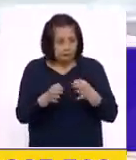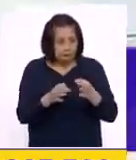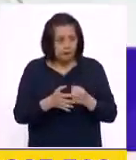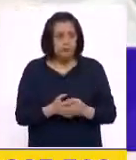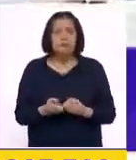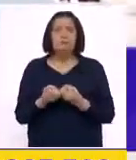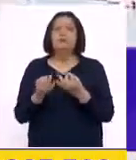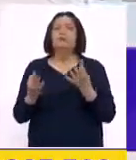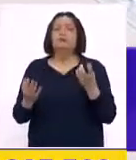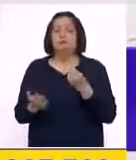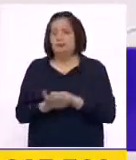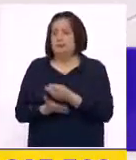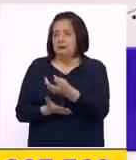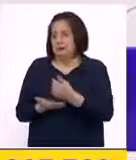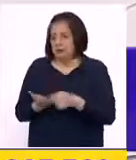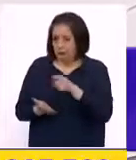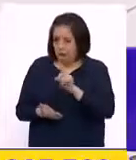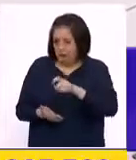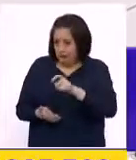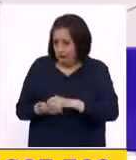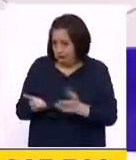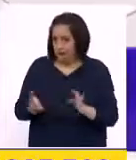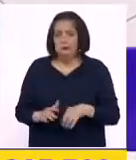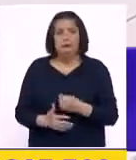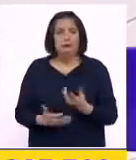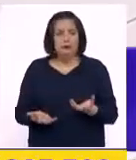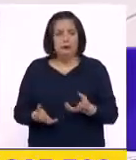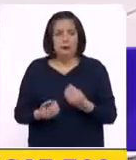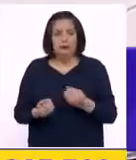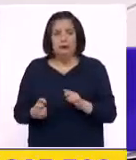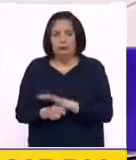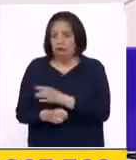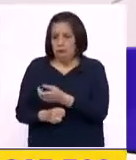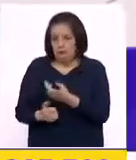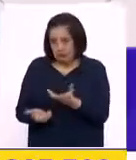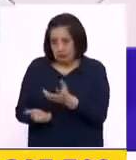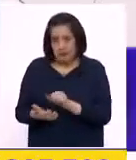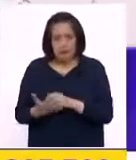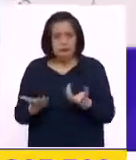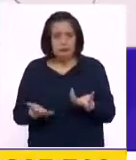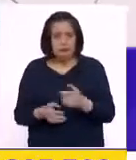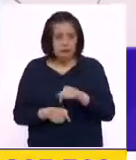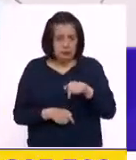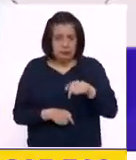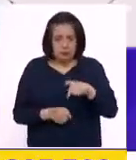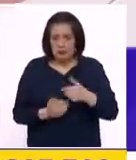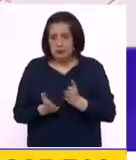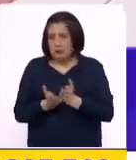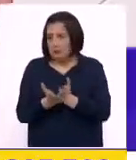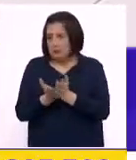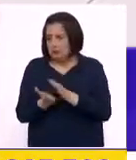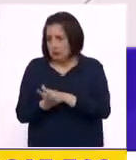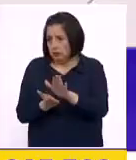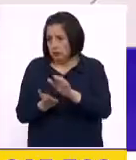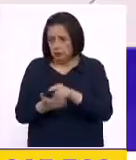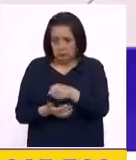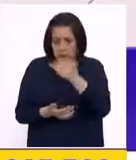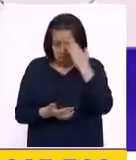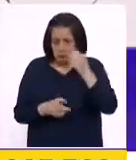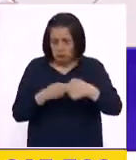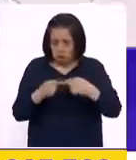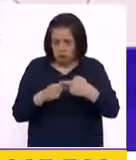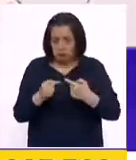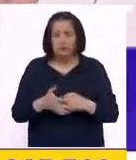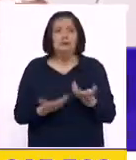cuánto es el gasto que tú tienes que cumplir o cubrir justamente para el mantenimiento de este yate. Bien lo sabemos, tú a diario